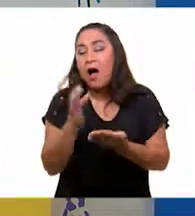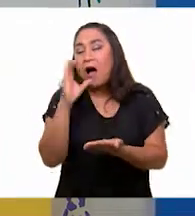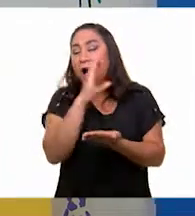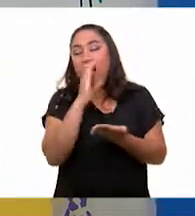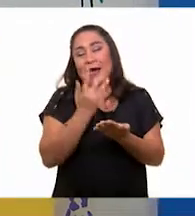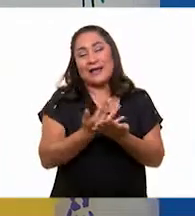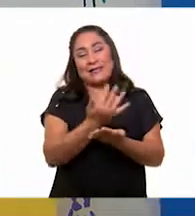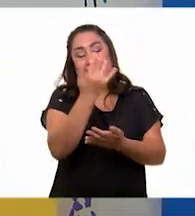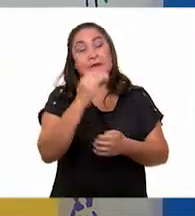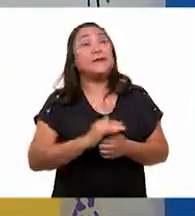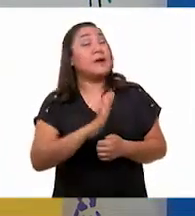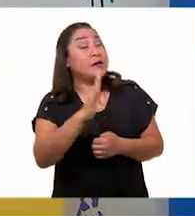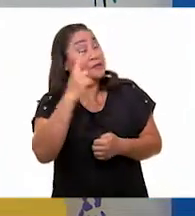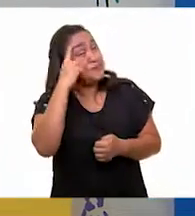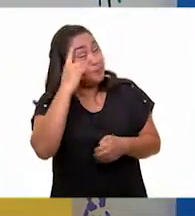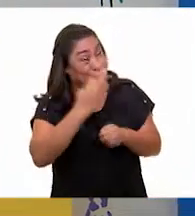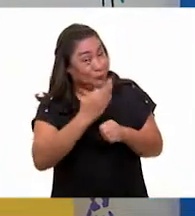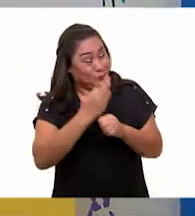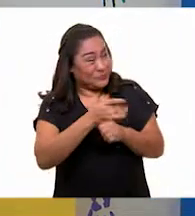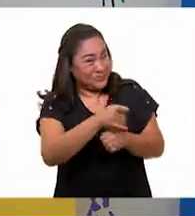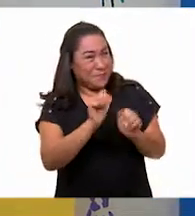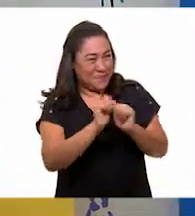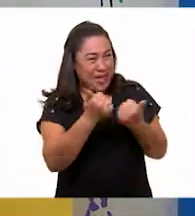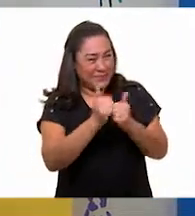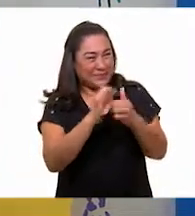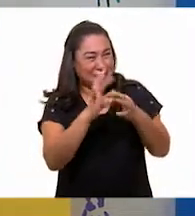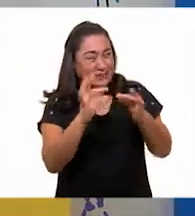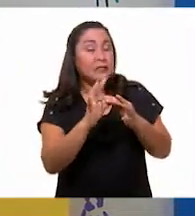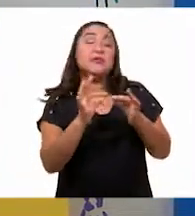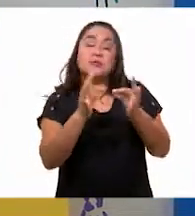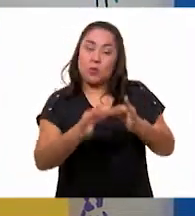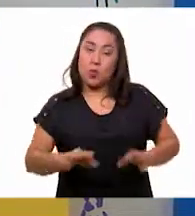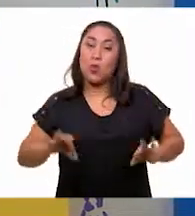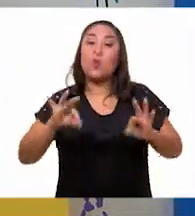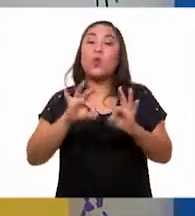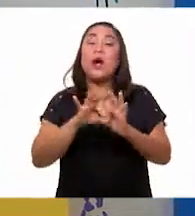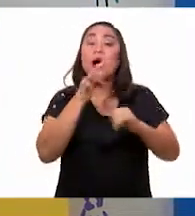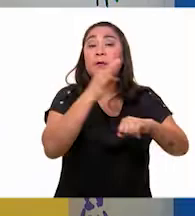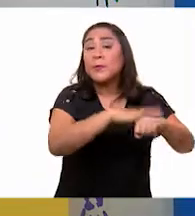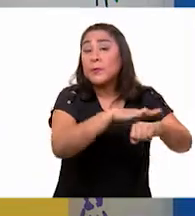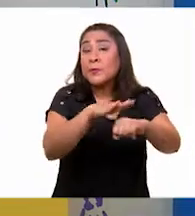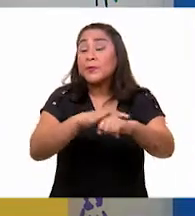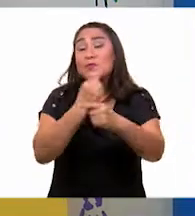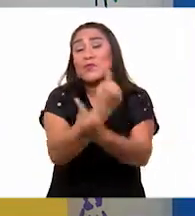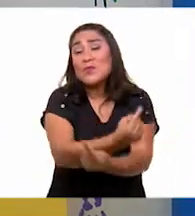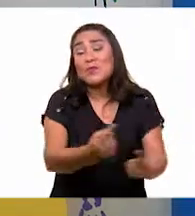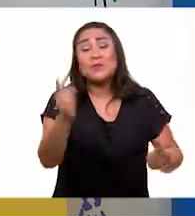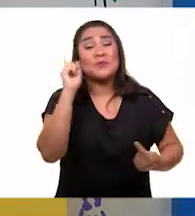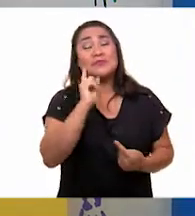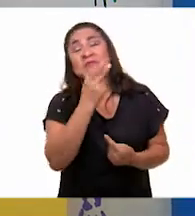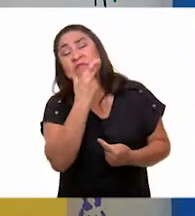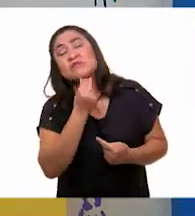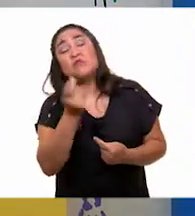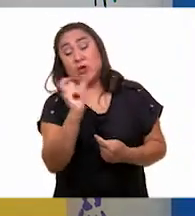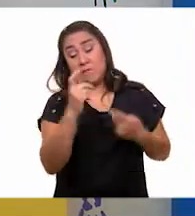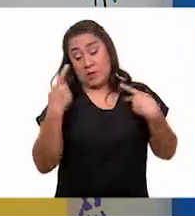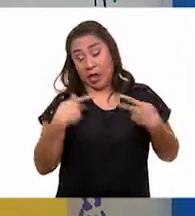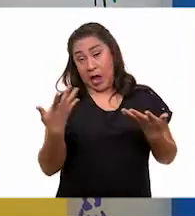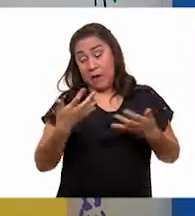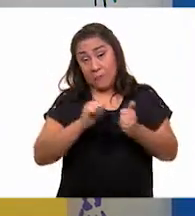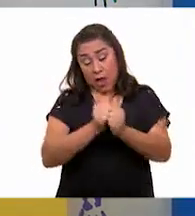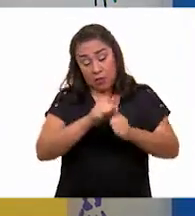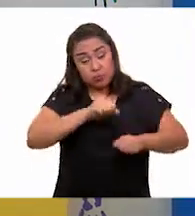que antes de entrar con este pan, es importante decirles a nuestras niñas y niños que cuando los panaderos y panaderas hacen este